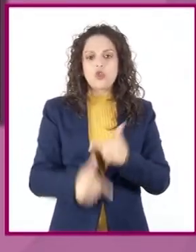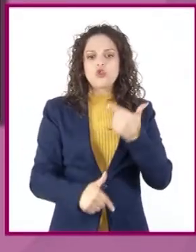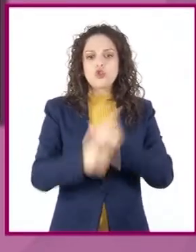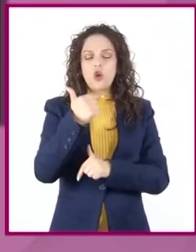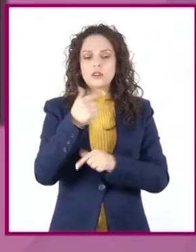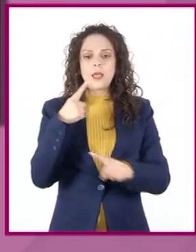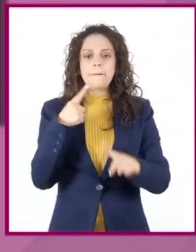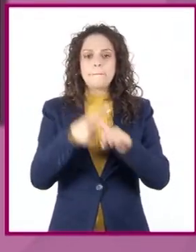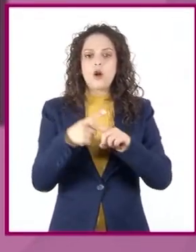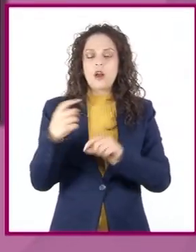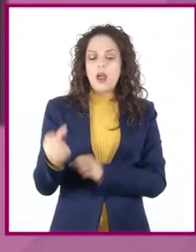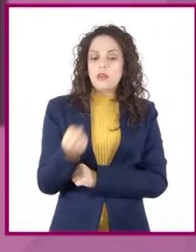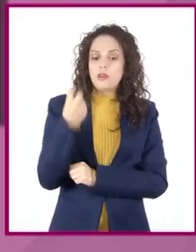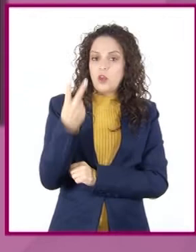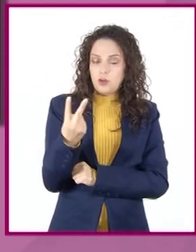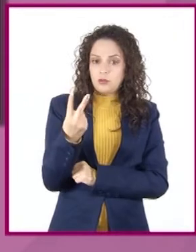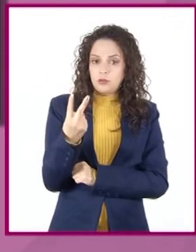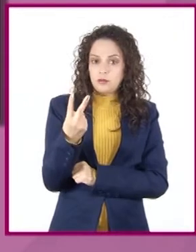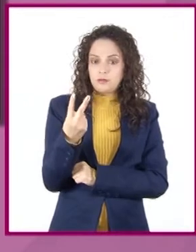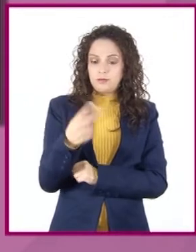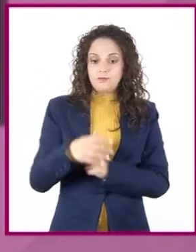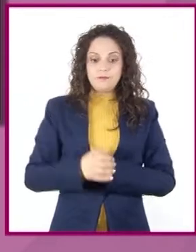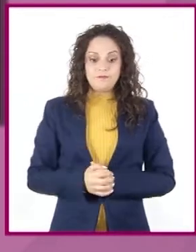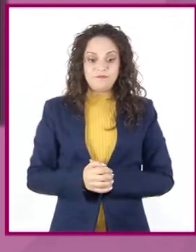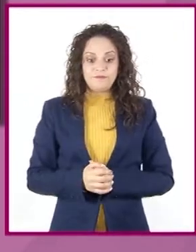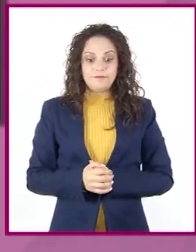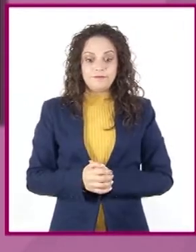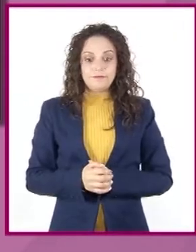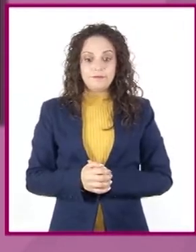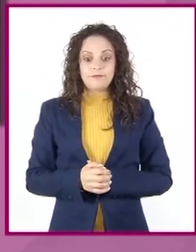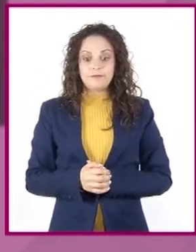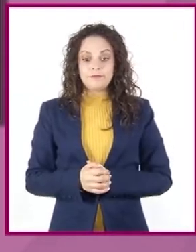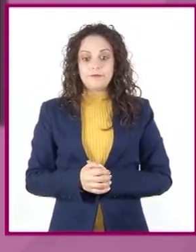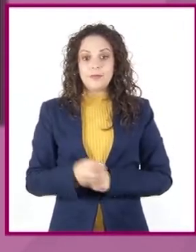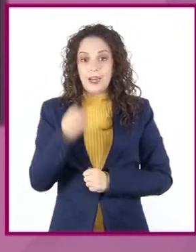2. ¿Cuánto agregaremos en el tercer nivel?